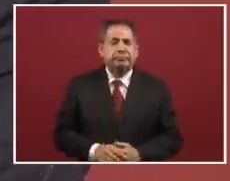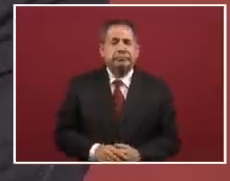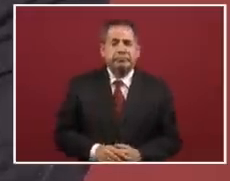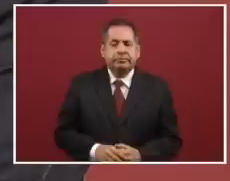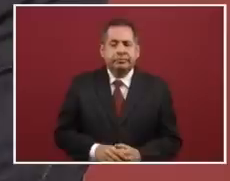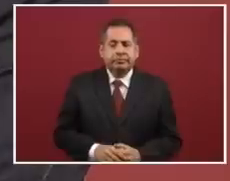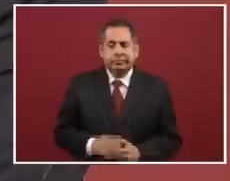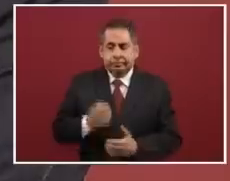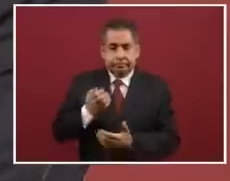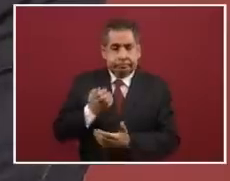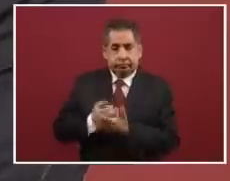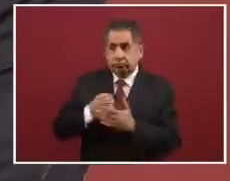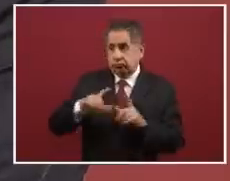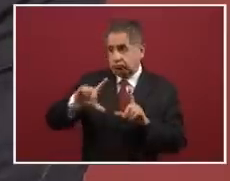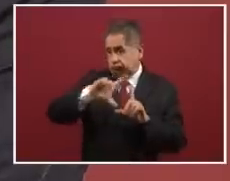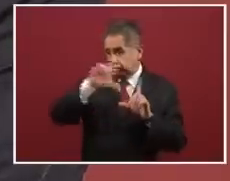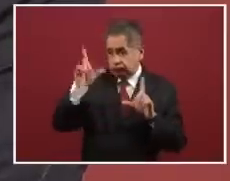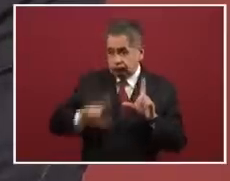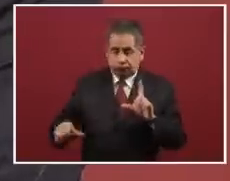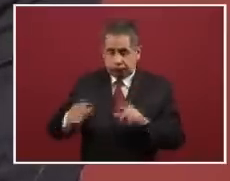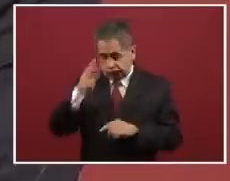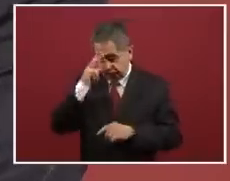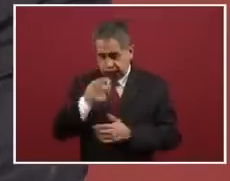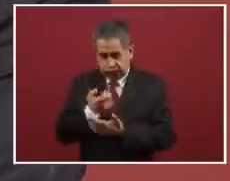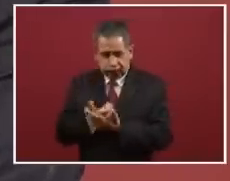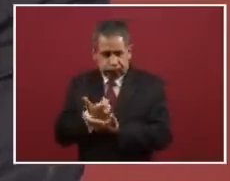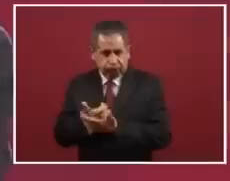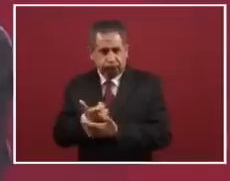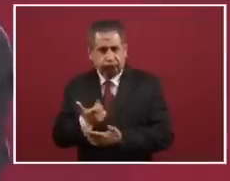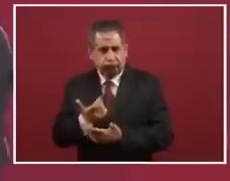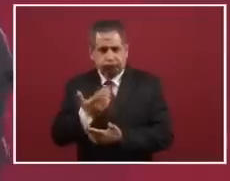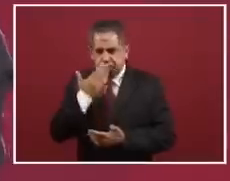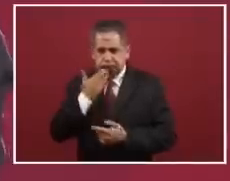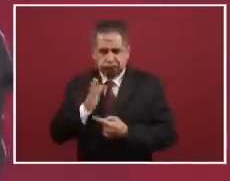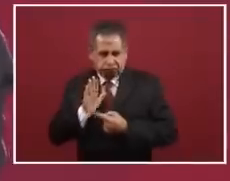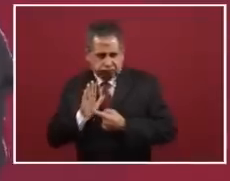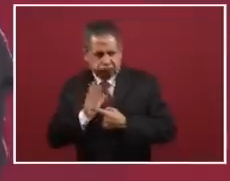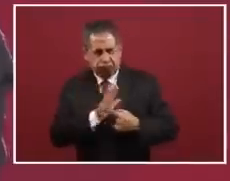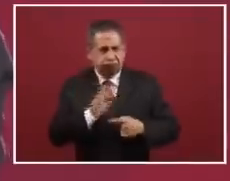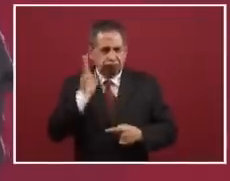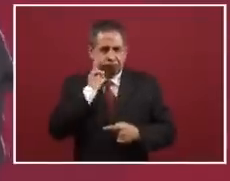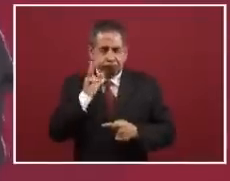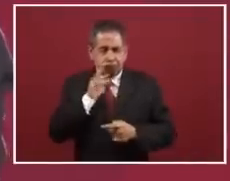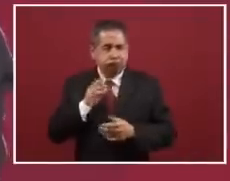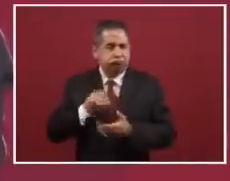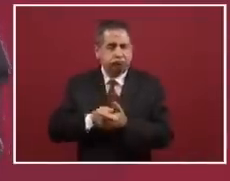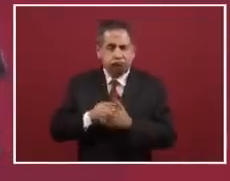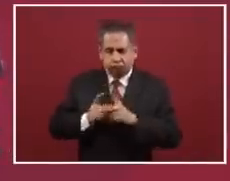La economía nacional. Entonces, lo voy a probar con datos,